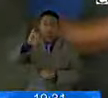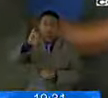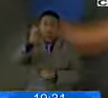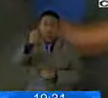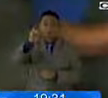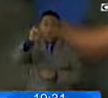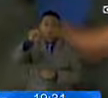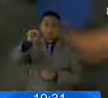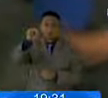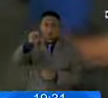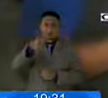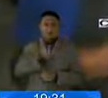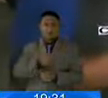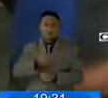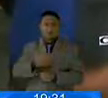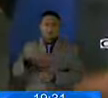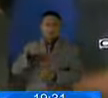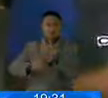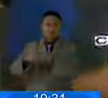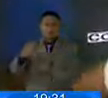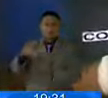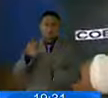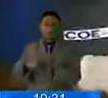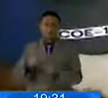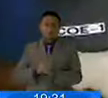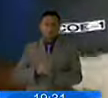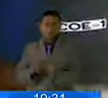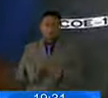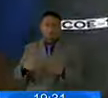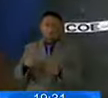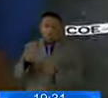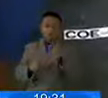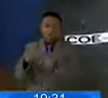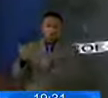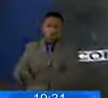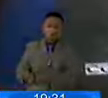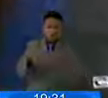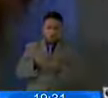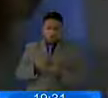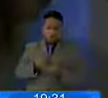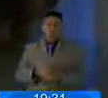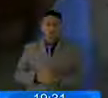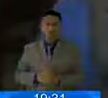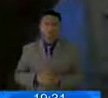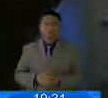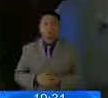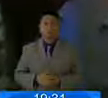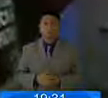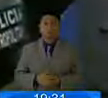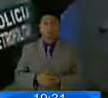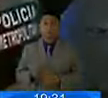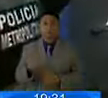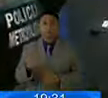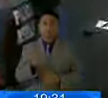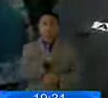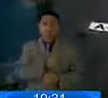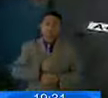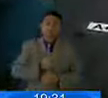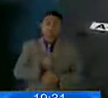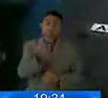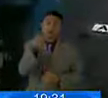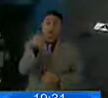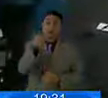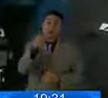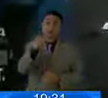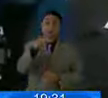favor, ayúdanos con detalles sobre el accidente el rescate de las personas heridas y fallecidas. Un lamentable accidente que se produce aproximadamente a las 4 y 10 de la tarde.